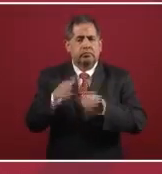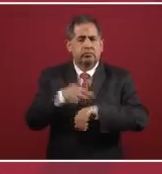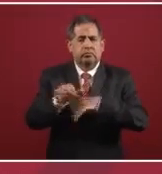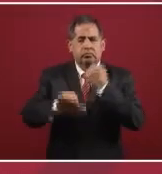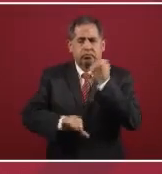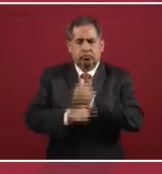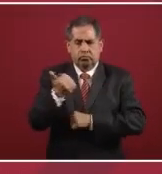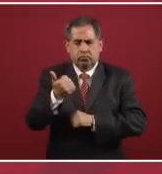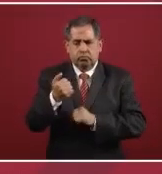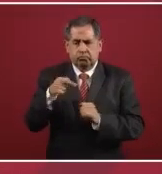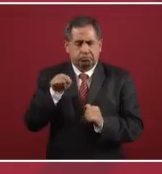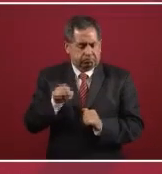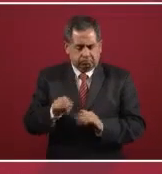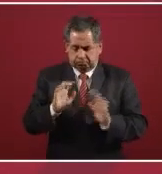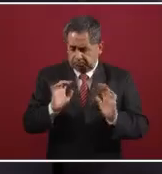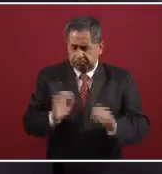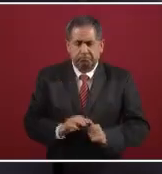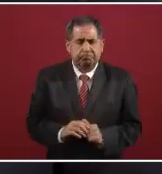11